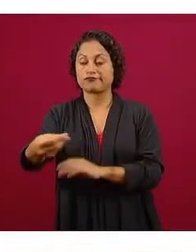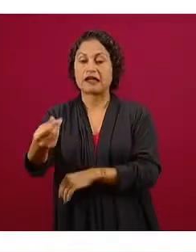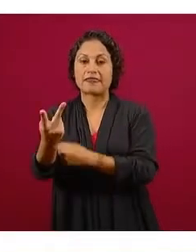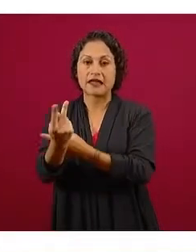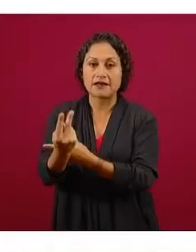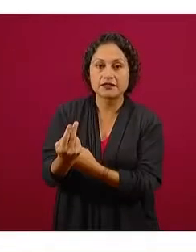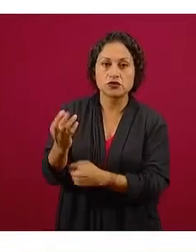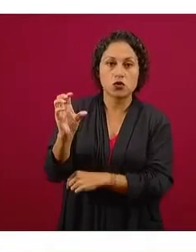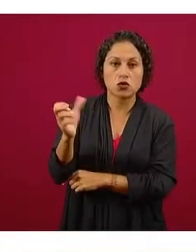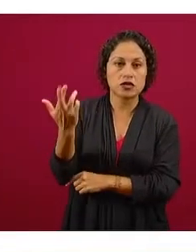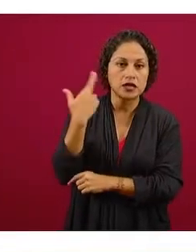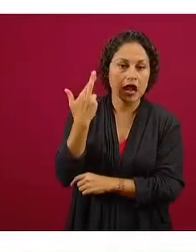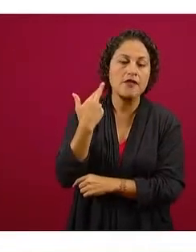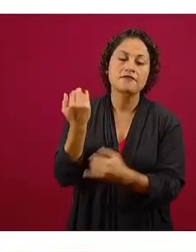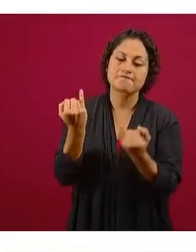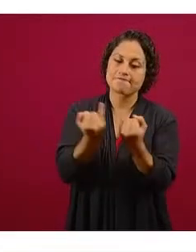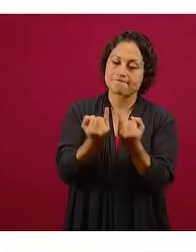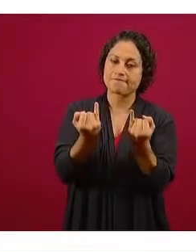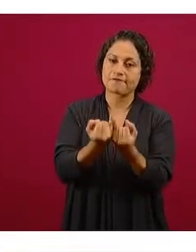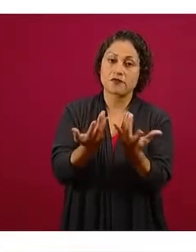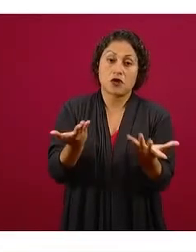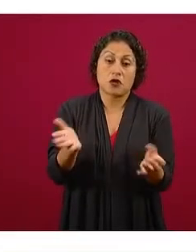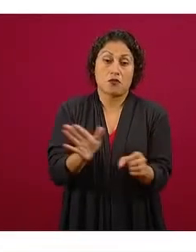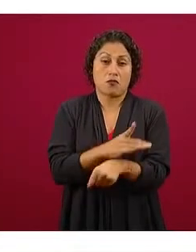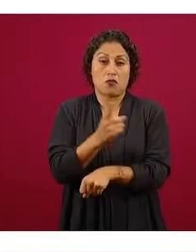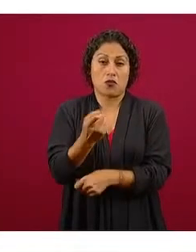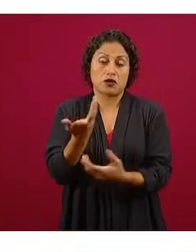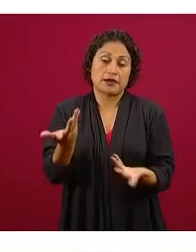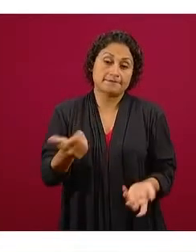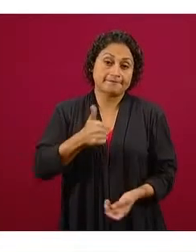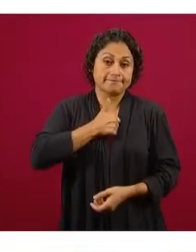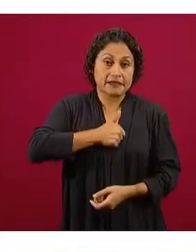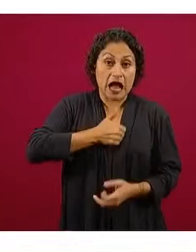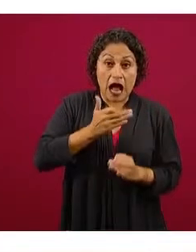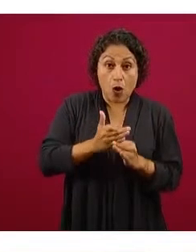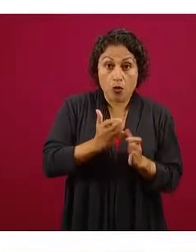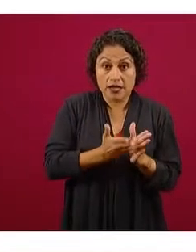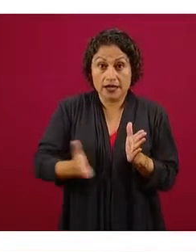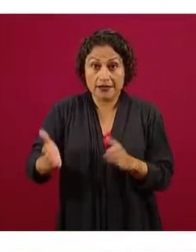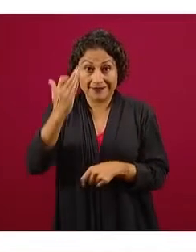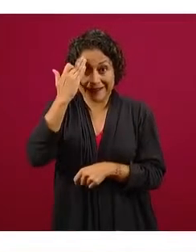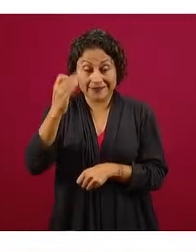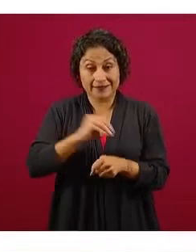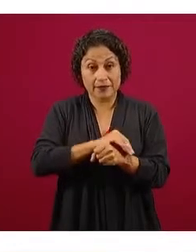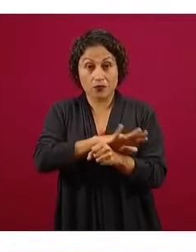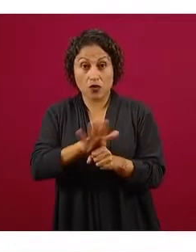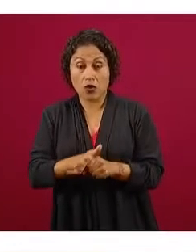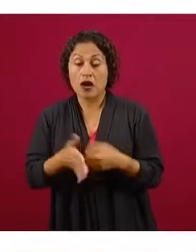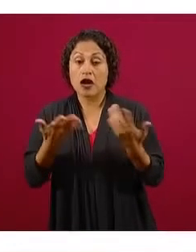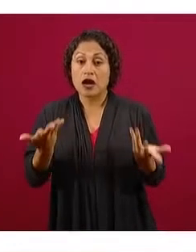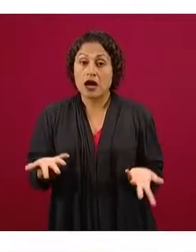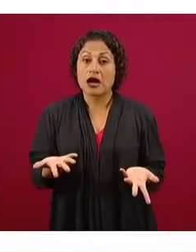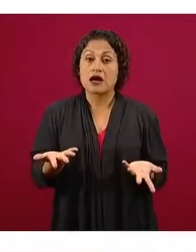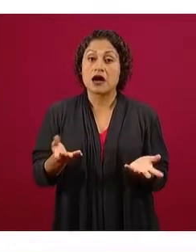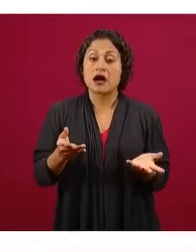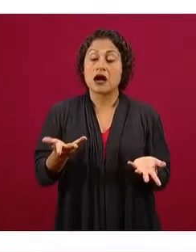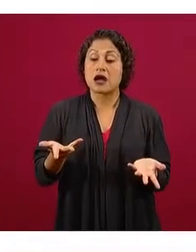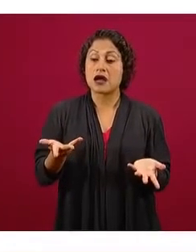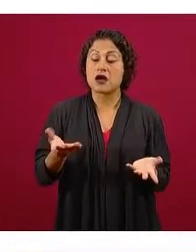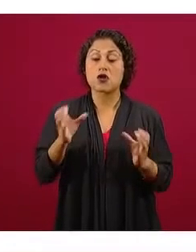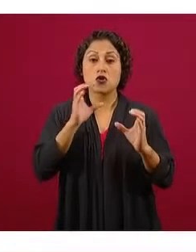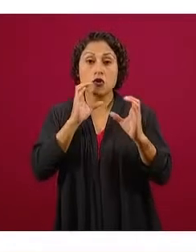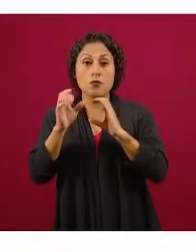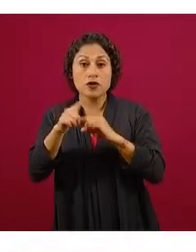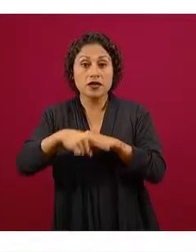desgraciadamente, sobre todo en estos tiempos de coronavirus, los medios de comunicación se fueron por la parte más fácil de ir